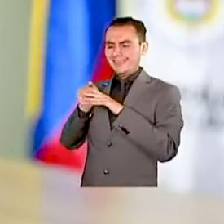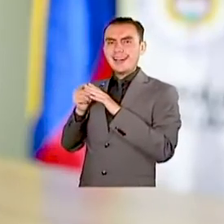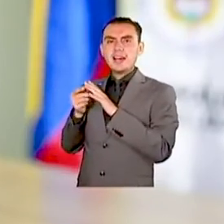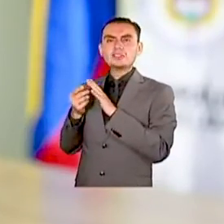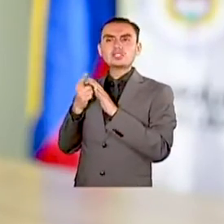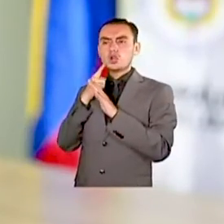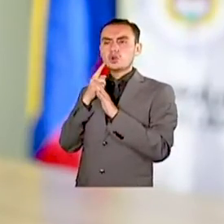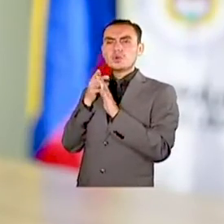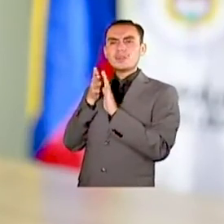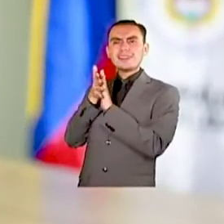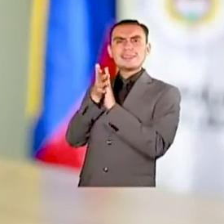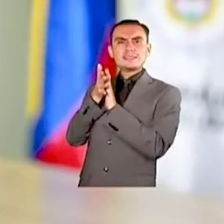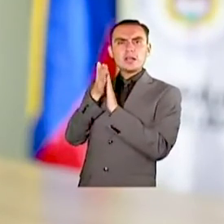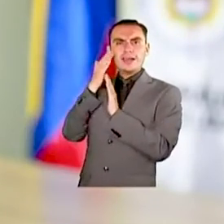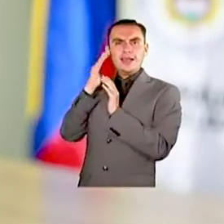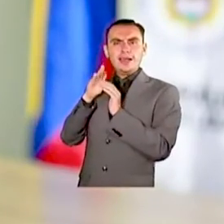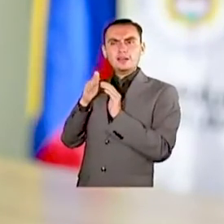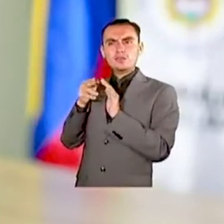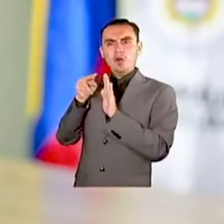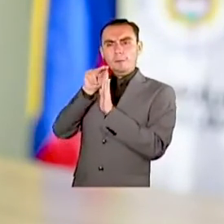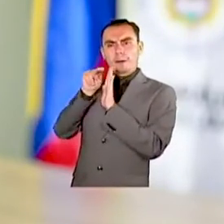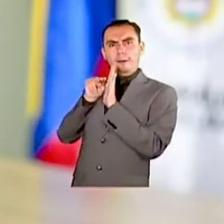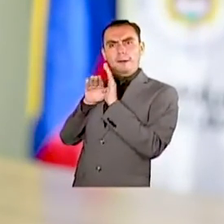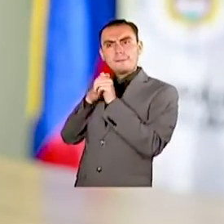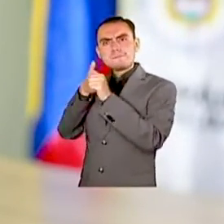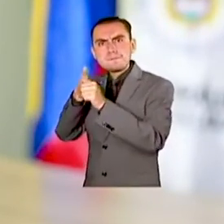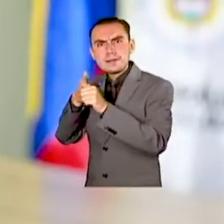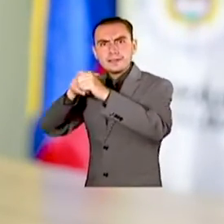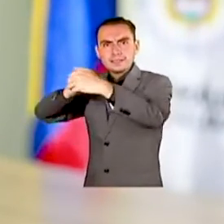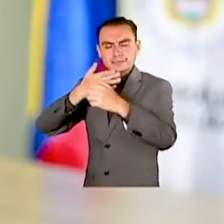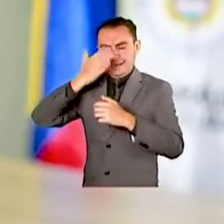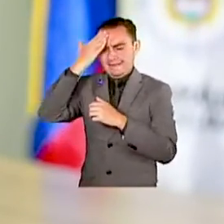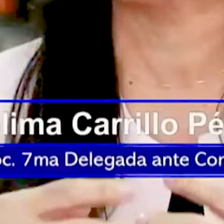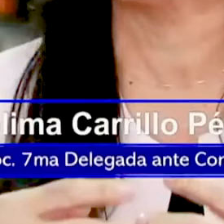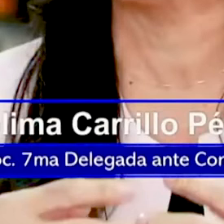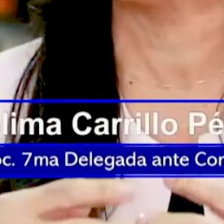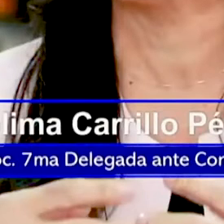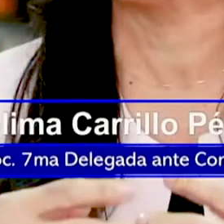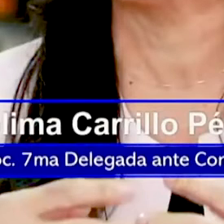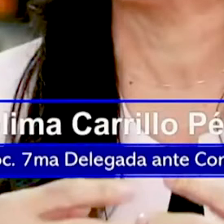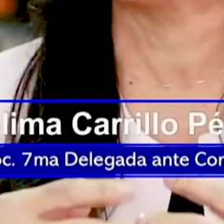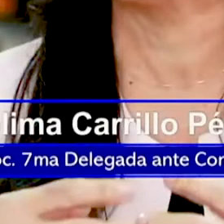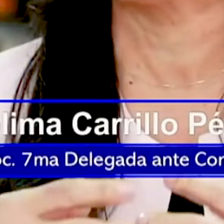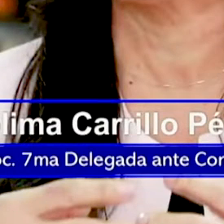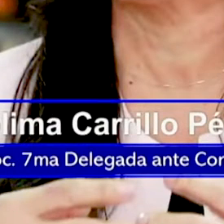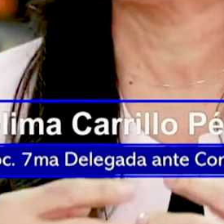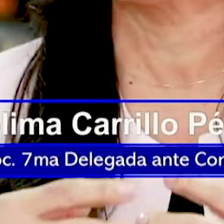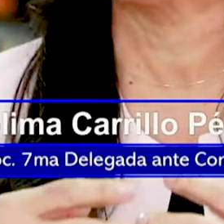control electoral, la emisión de circulares, de directivas,